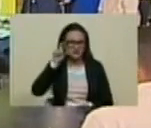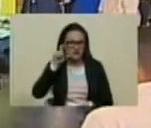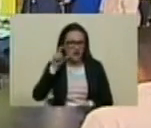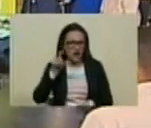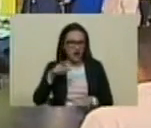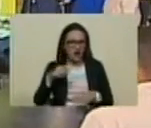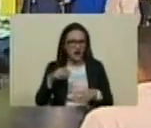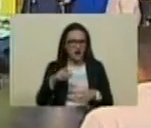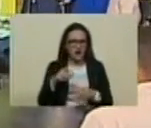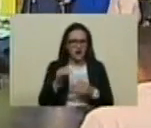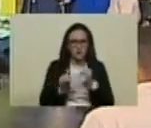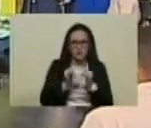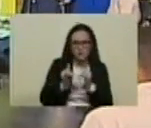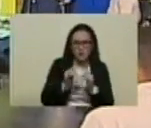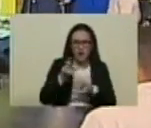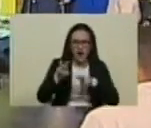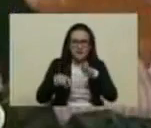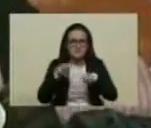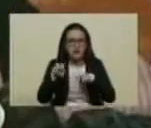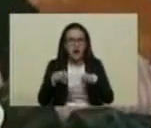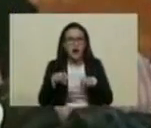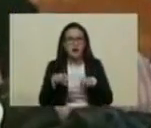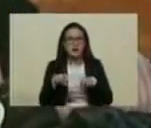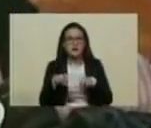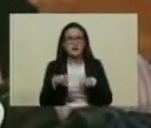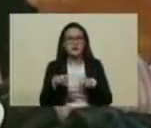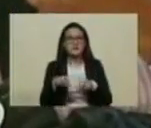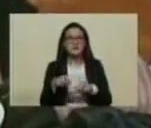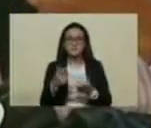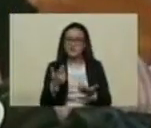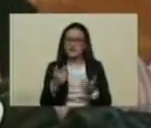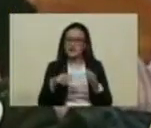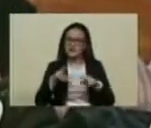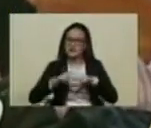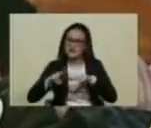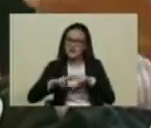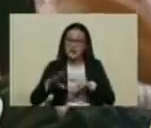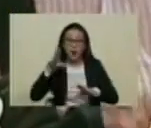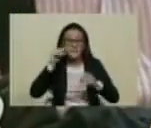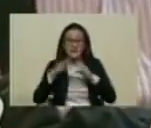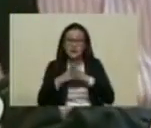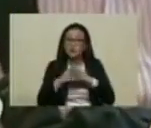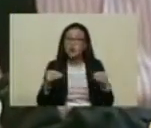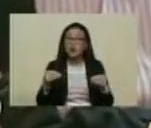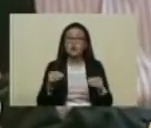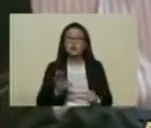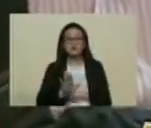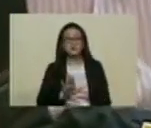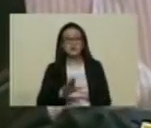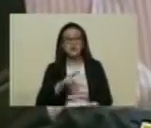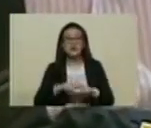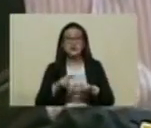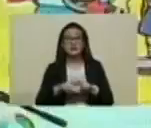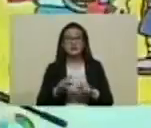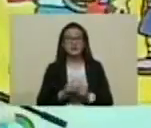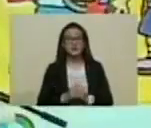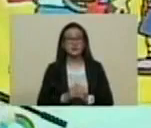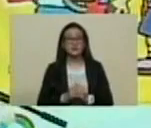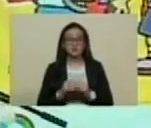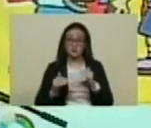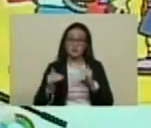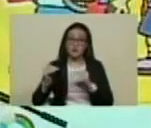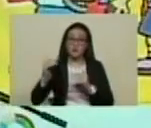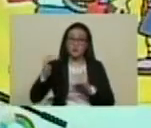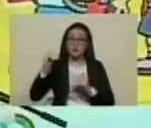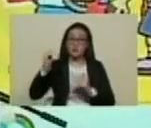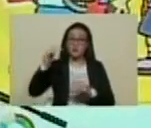todo. A esta edad, que es cuando se aprenden las cosas bien. Todo, todo. Y que estos niños, cuando vayan creciendo su